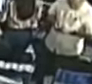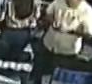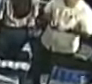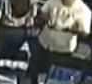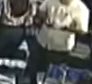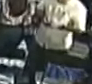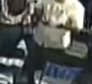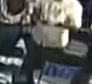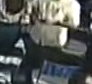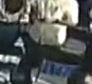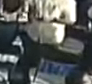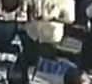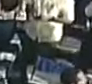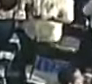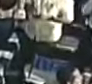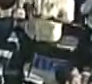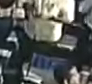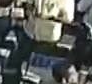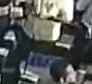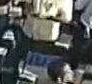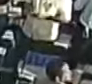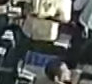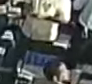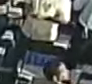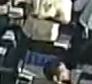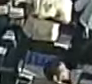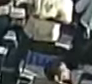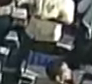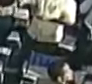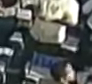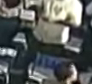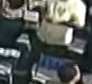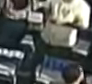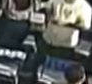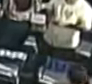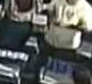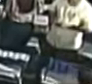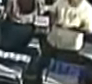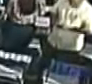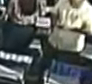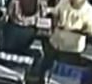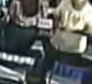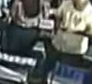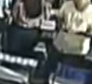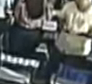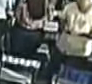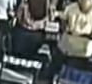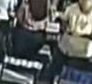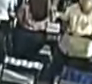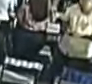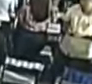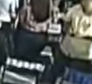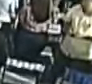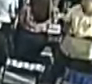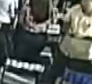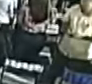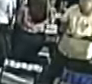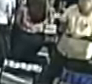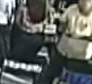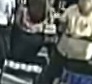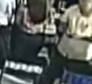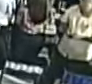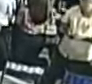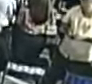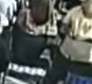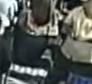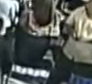este importante acto, ha dicho cosas importantes como el inicio de una nueva etapa basada en el gran consenso nacional, que reunifica